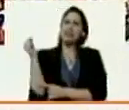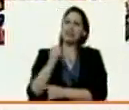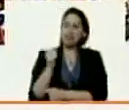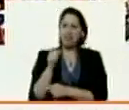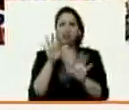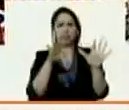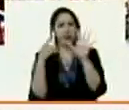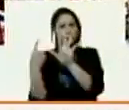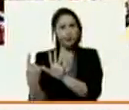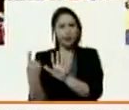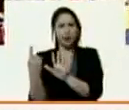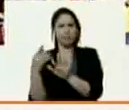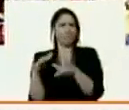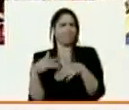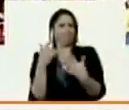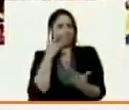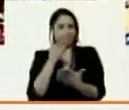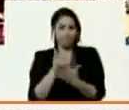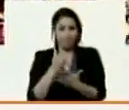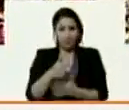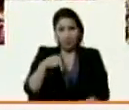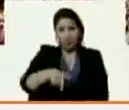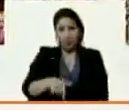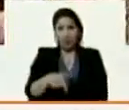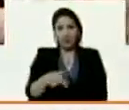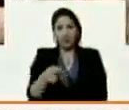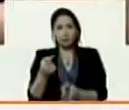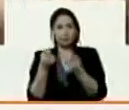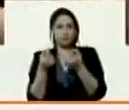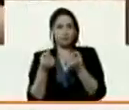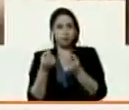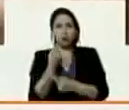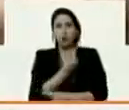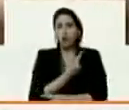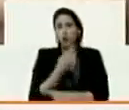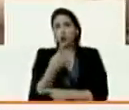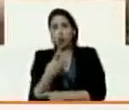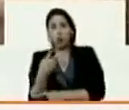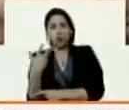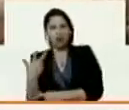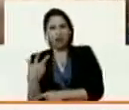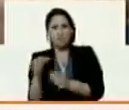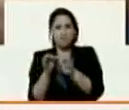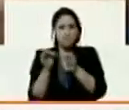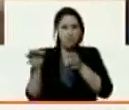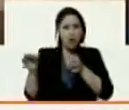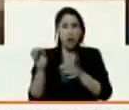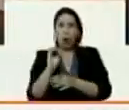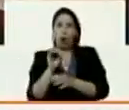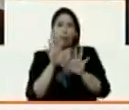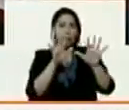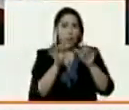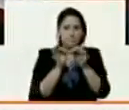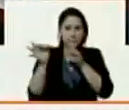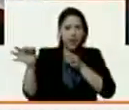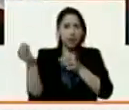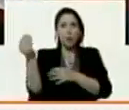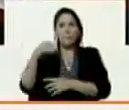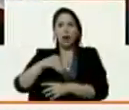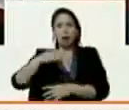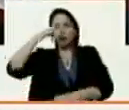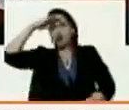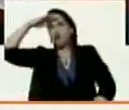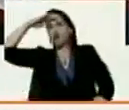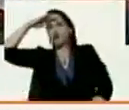Mira, aquí en este pedacito, 1, 2, 3, 4, 10 metros. 10 metros hay más gente que lo que ellos metieron por